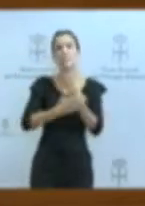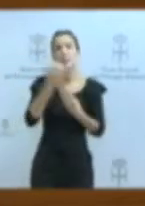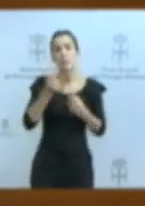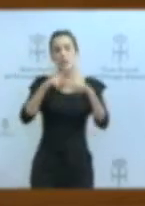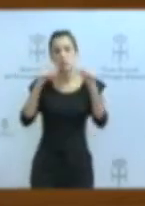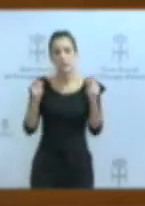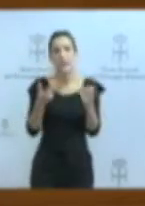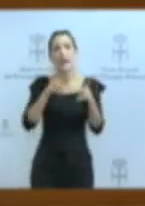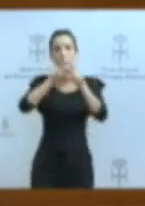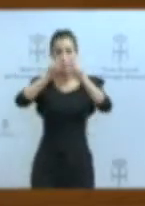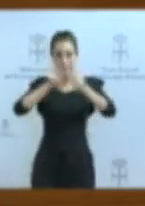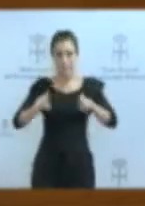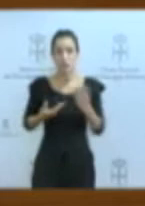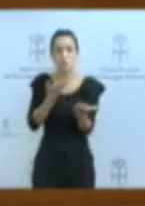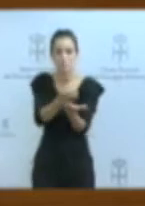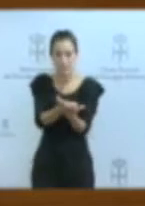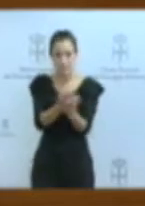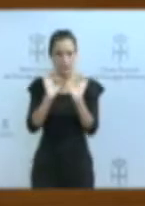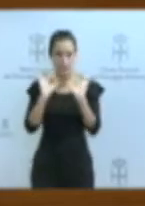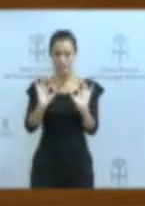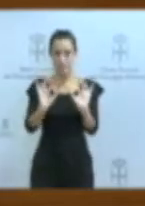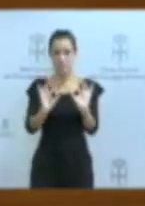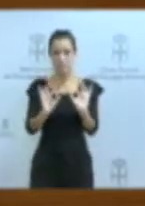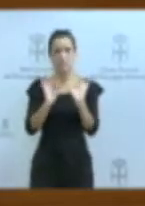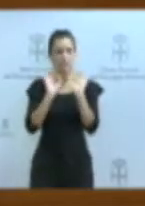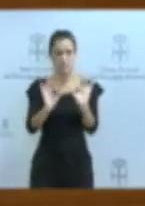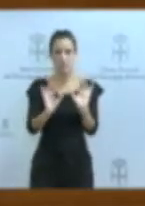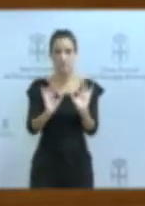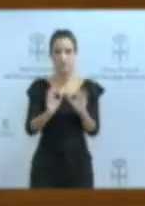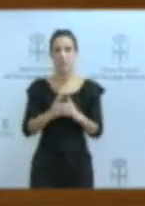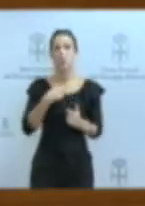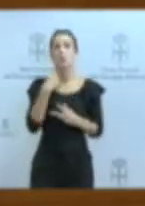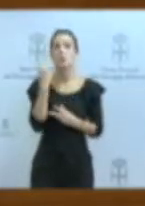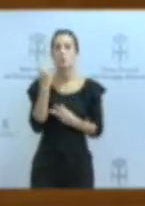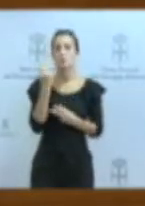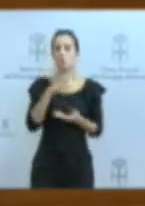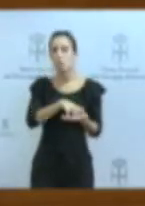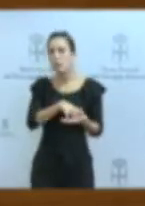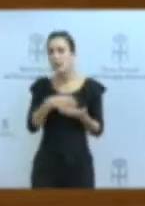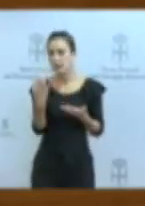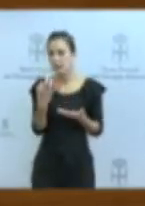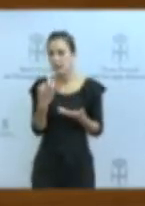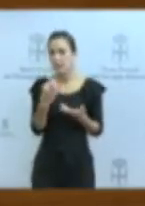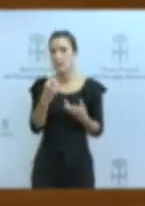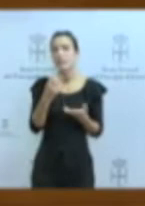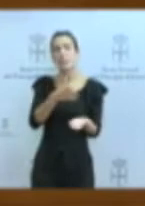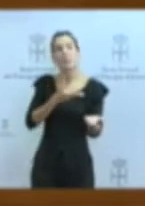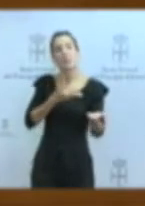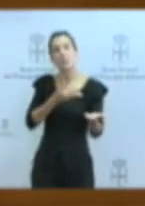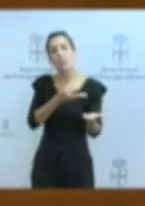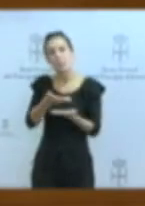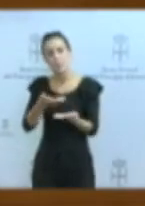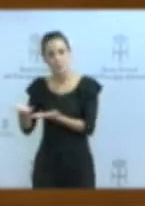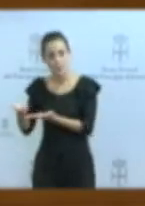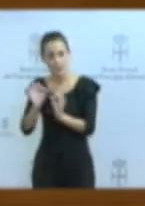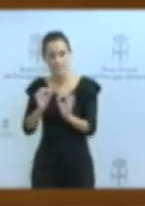es así. Yo lo que me pregunto es, ¿esa demanda responde a la demanda de todo el tejido económico en Asturias? Me consta